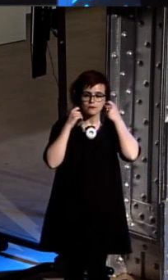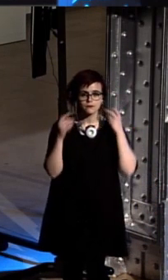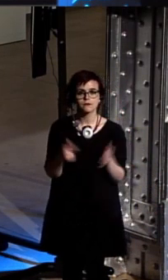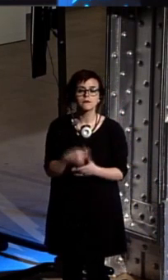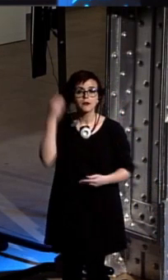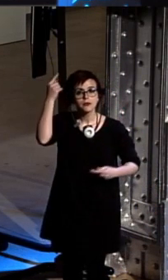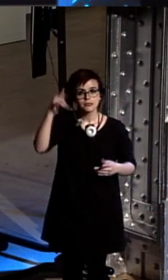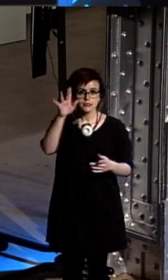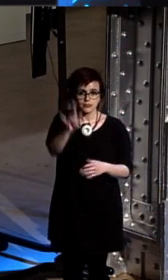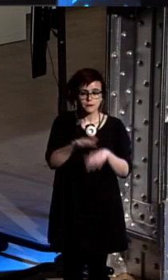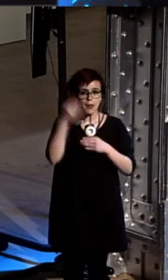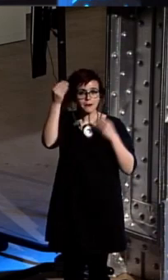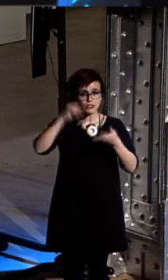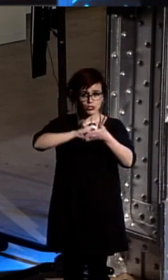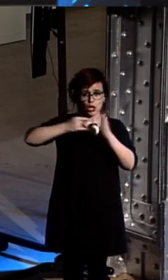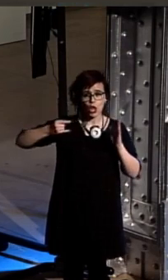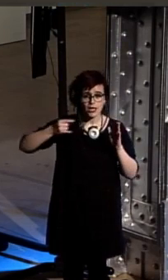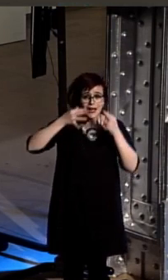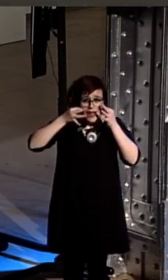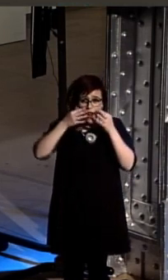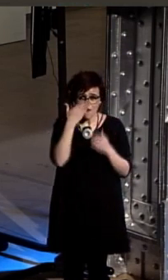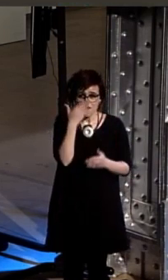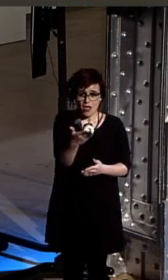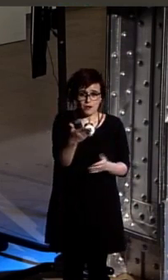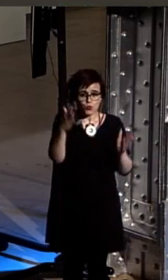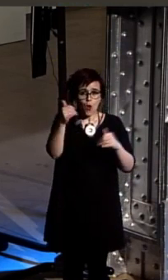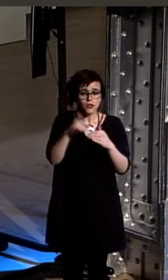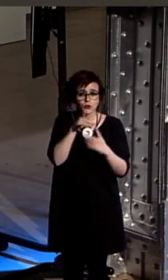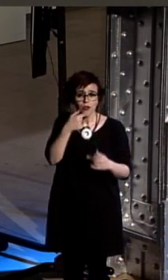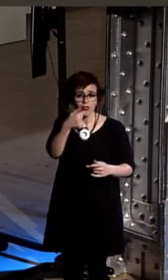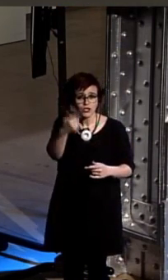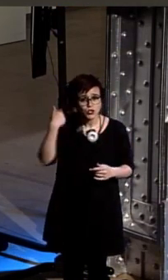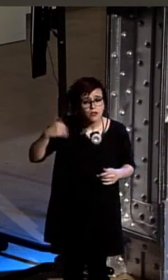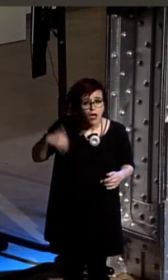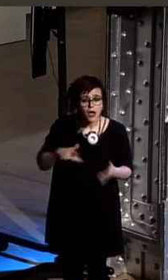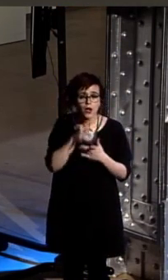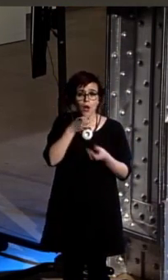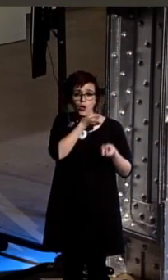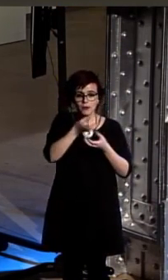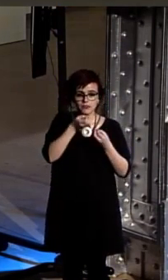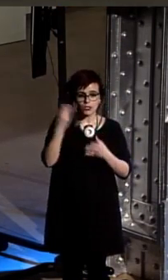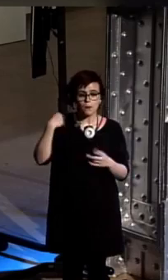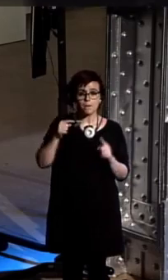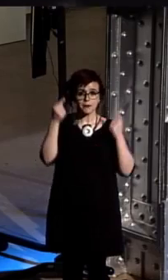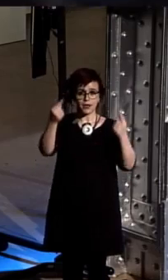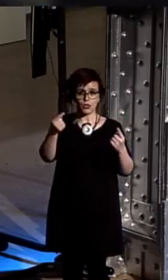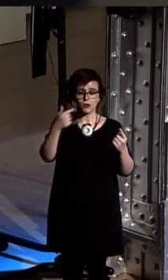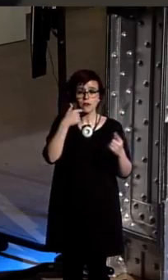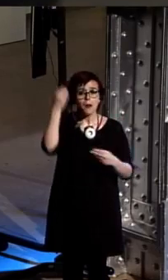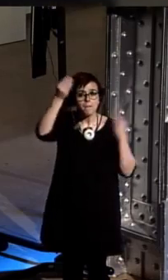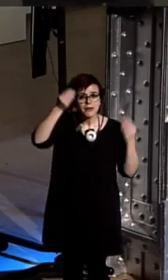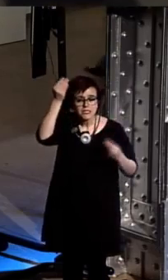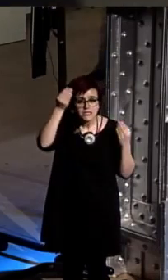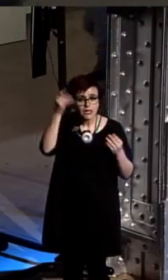Sí, creo que ahora mismo la tecnología no es lo suficientemente fiable, como he mencionado antes. Ese sería el primer comentario. Y el segundo sería que pensemos